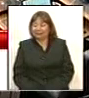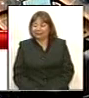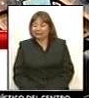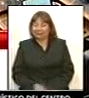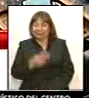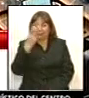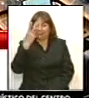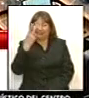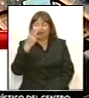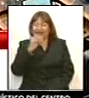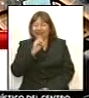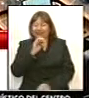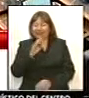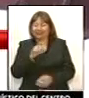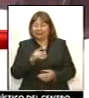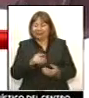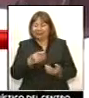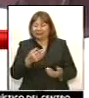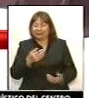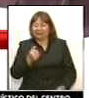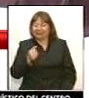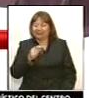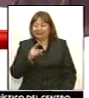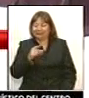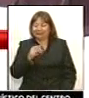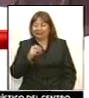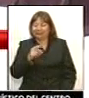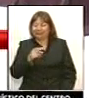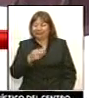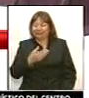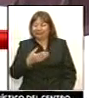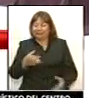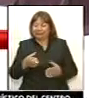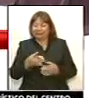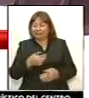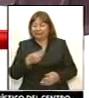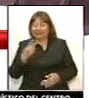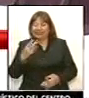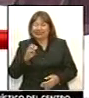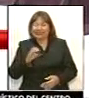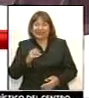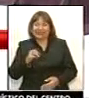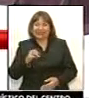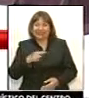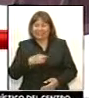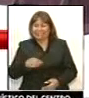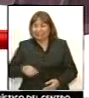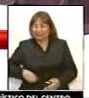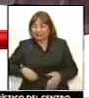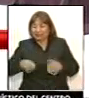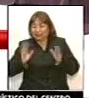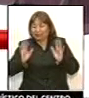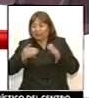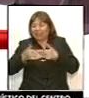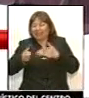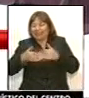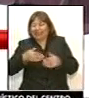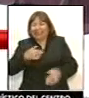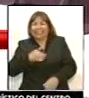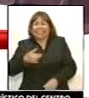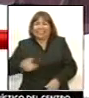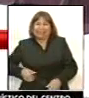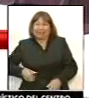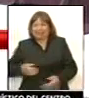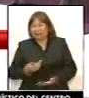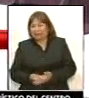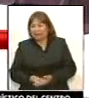flash. Uno para la señora Mercedes Arauz, congresista de la República, vicepresidenta de la República. En cualquier momento puede ser presidenta, nadie sabe.